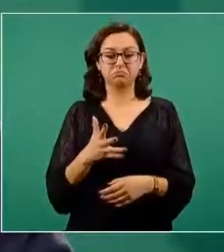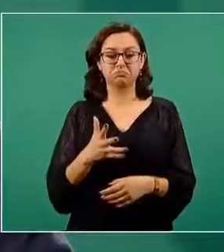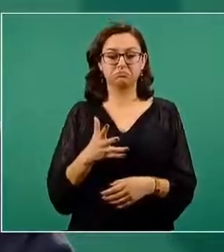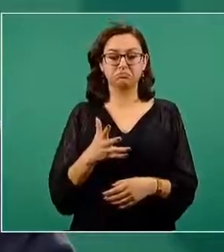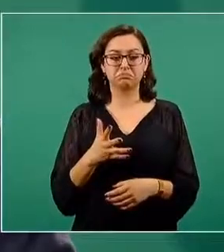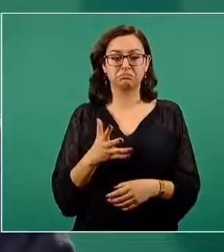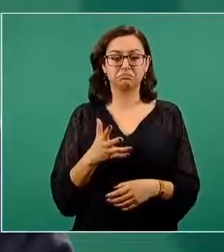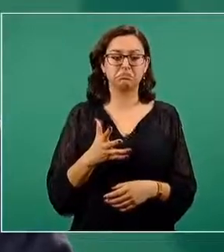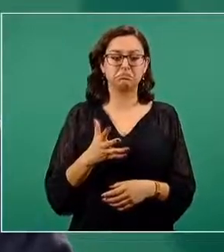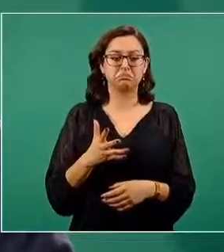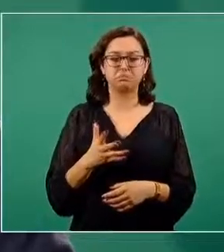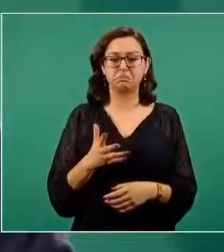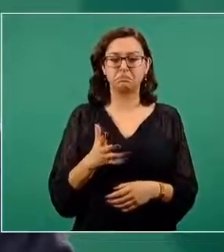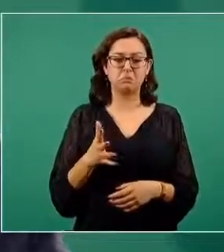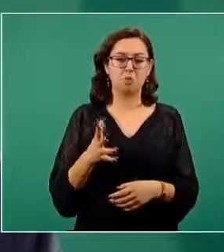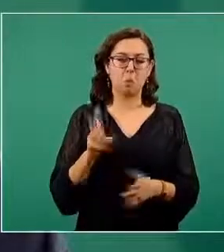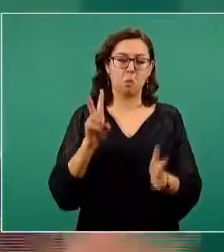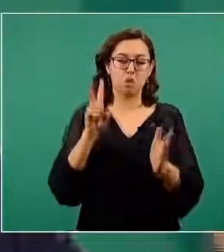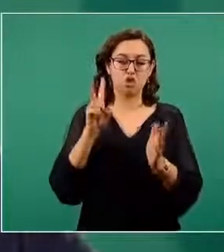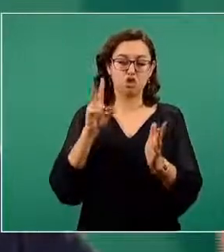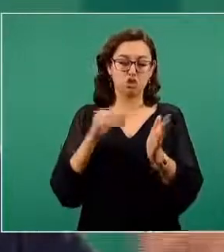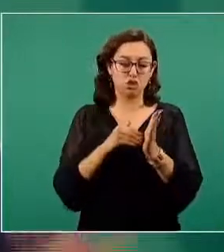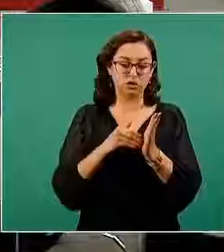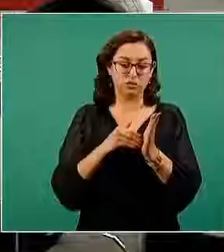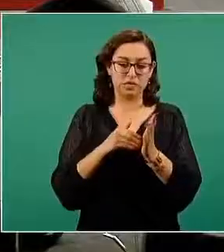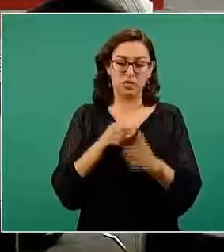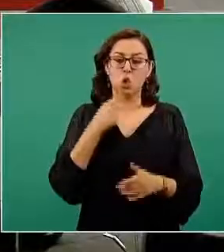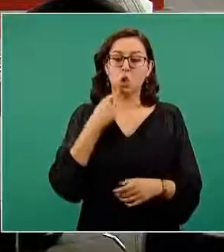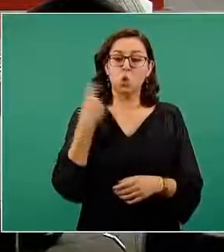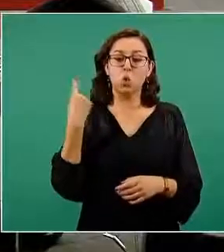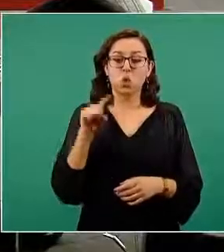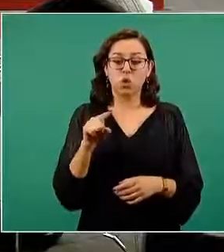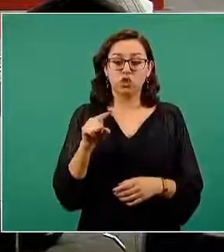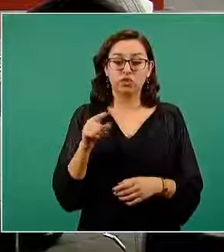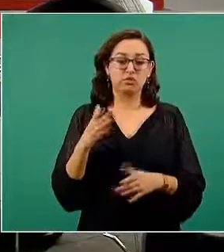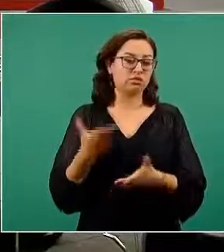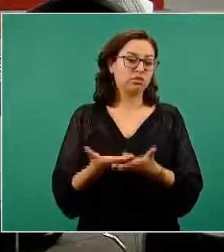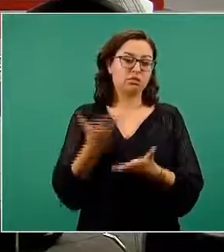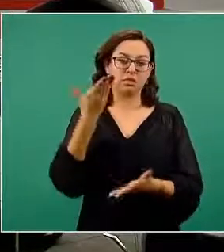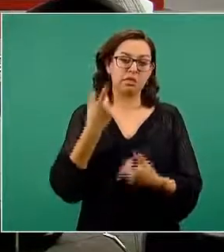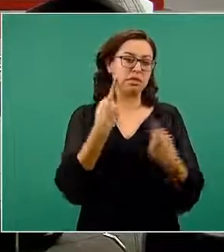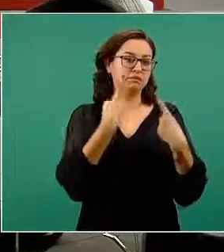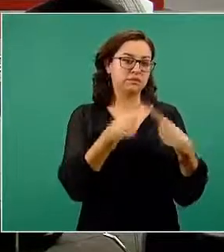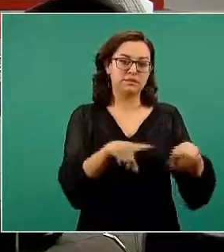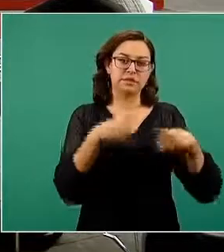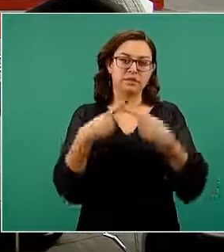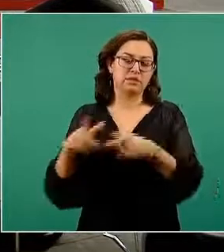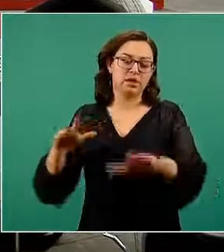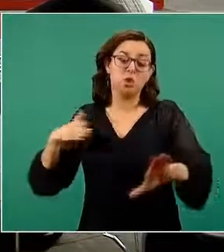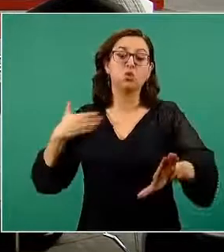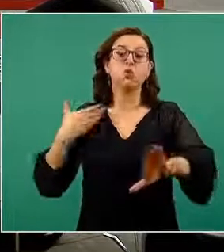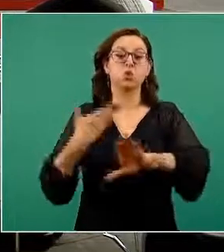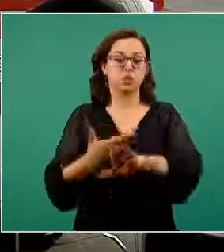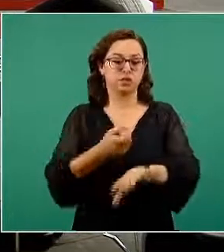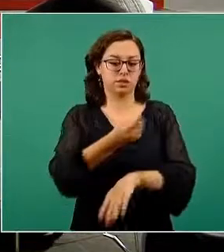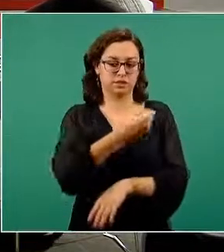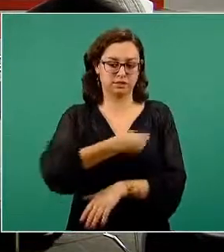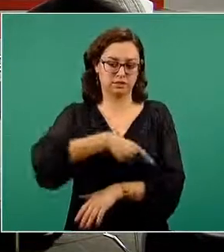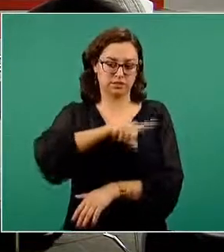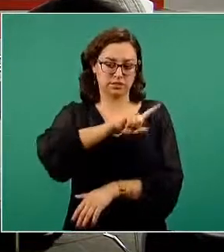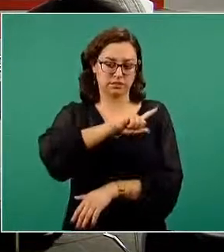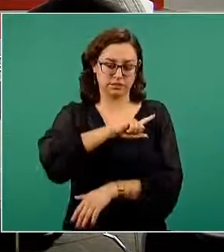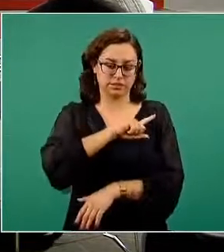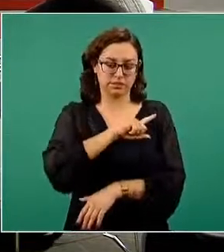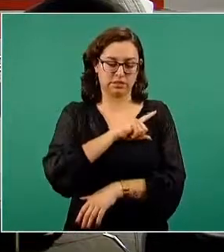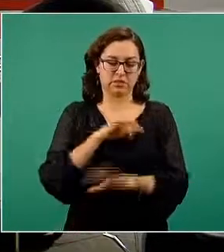de casi 2,000 de todos los procedimientos judiciales en donde se involucra a la autoridad sanitaria como